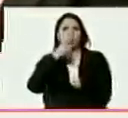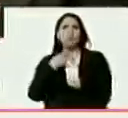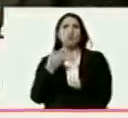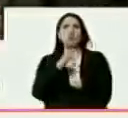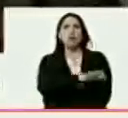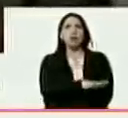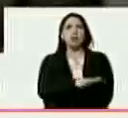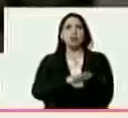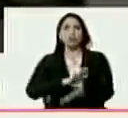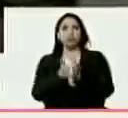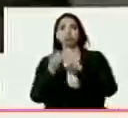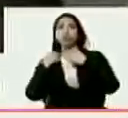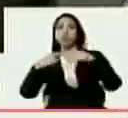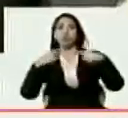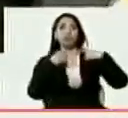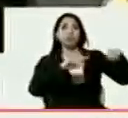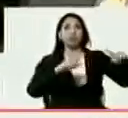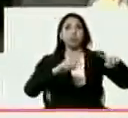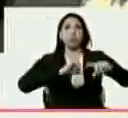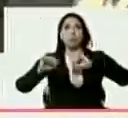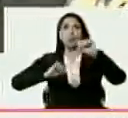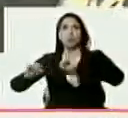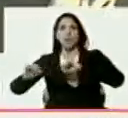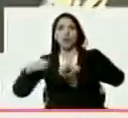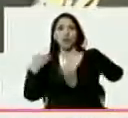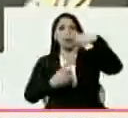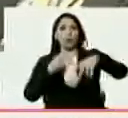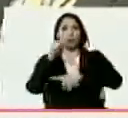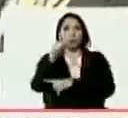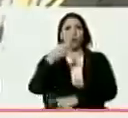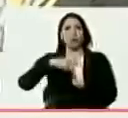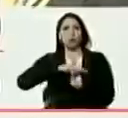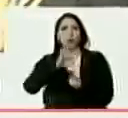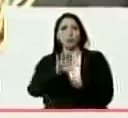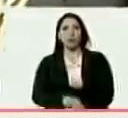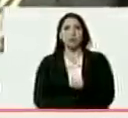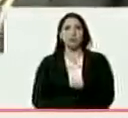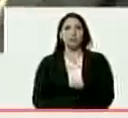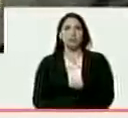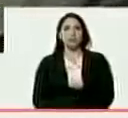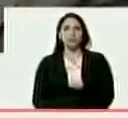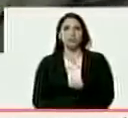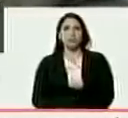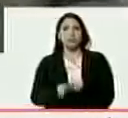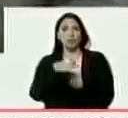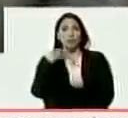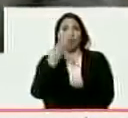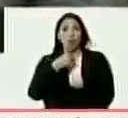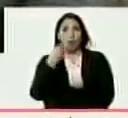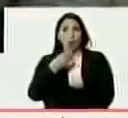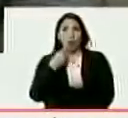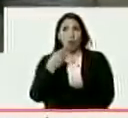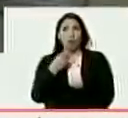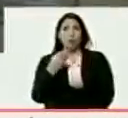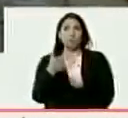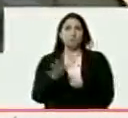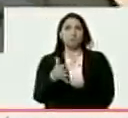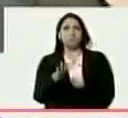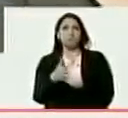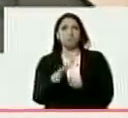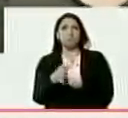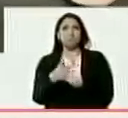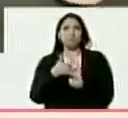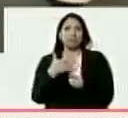la desaparición de los movimientos de izquierda en nuestro país. Jóvenes, quizás quien más